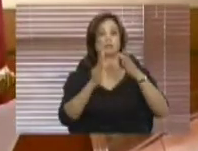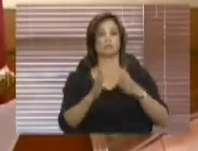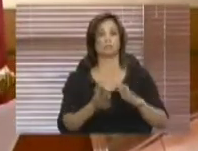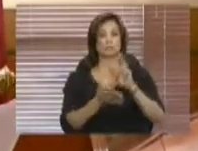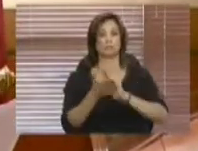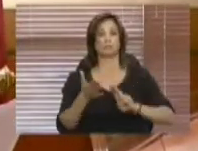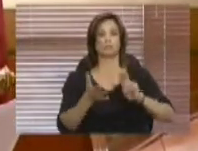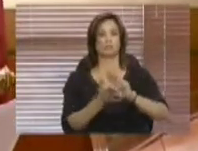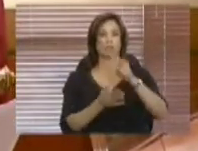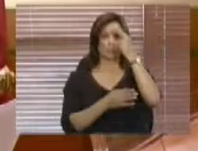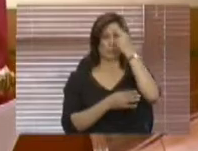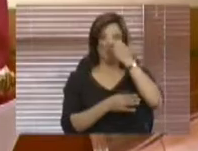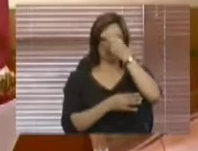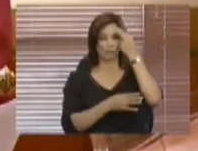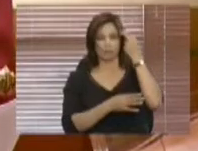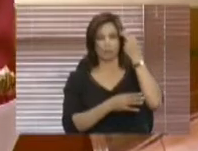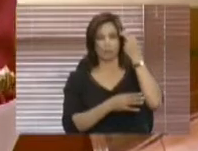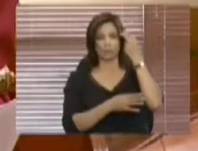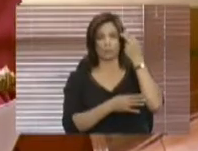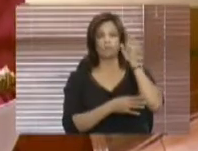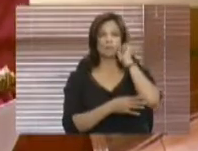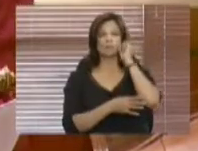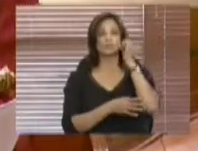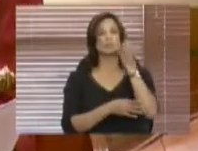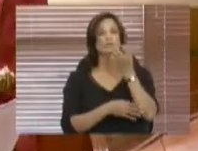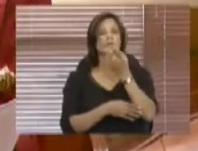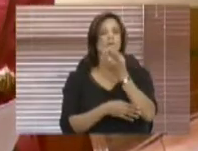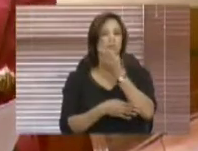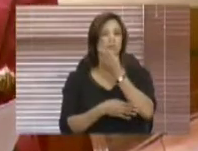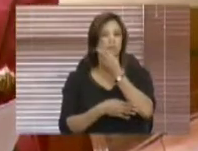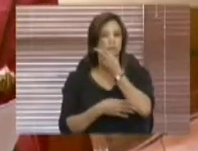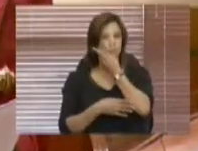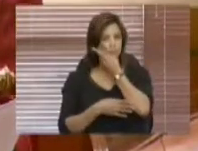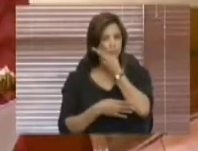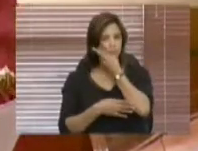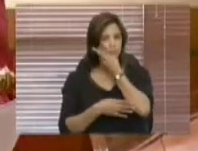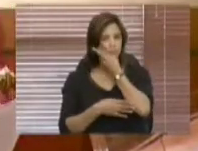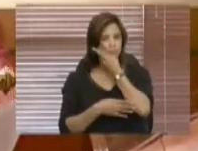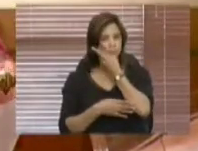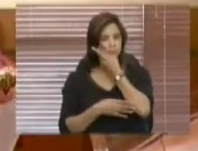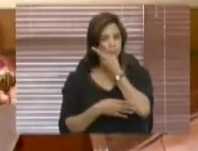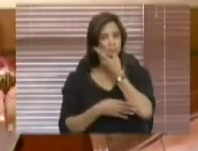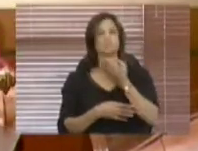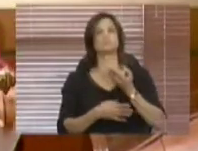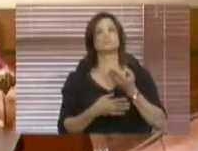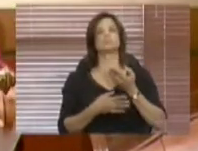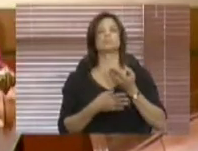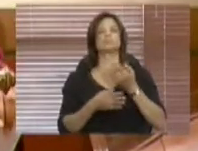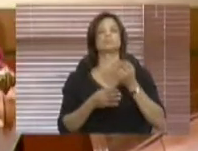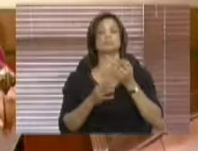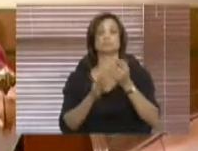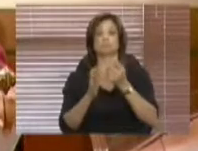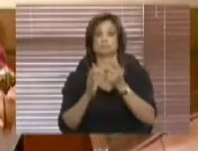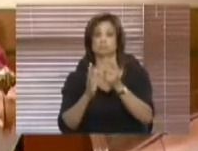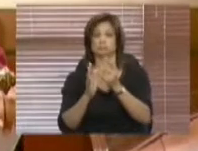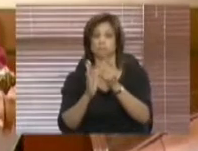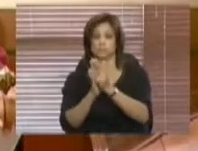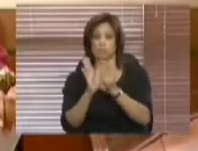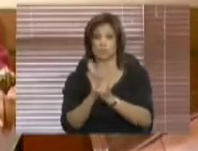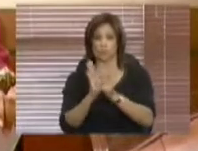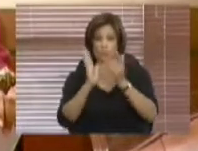de la Universidad Católica de Santo Domingo, juristas